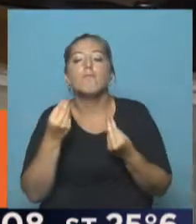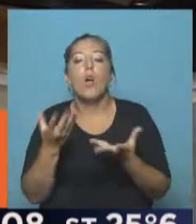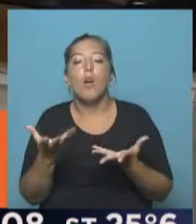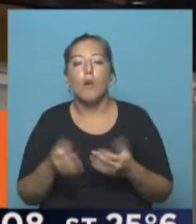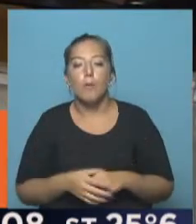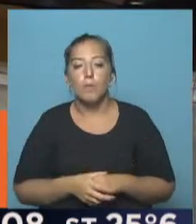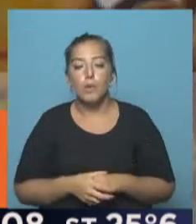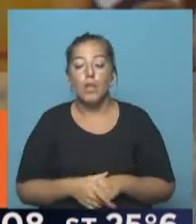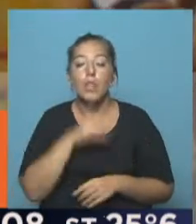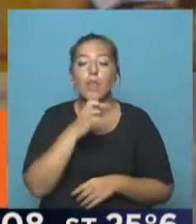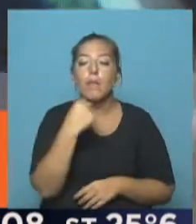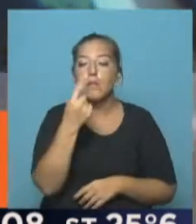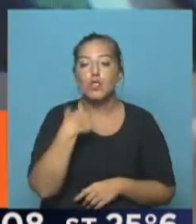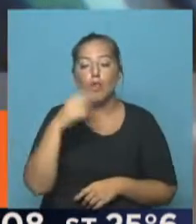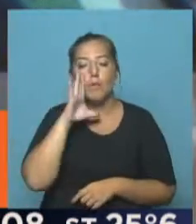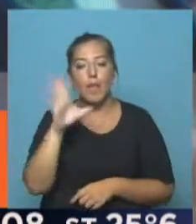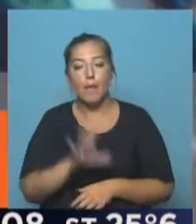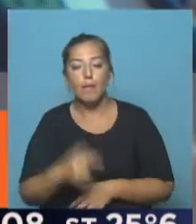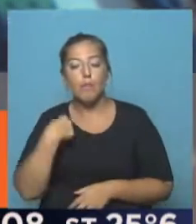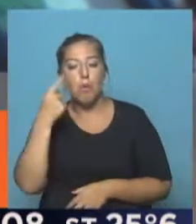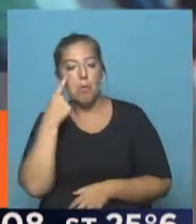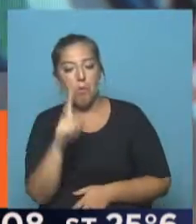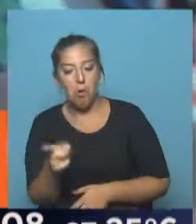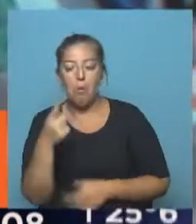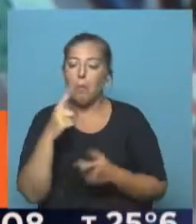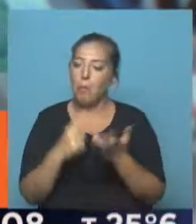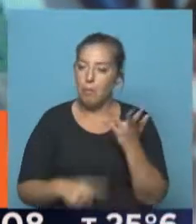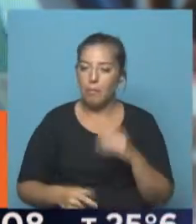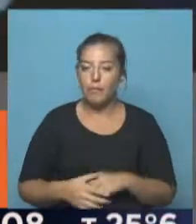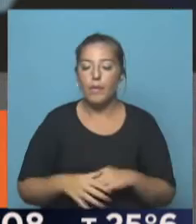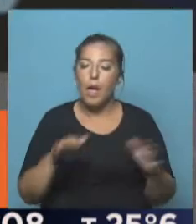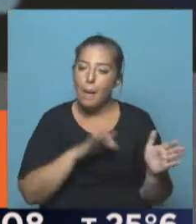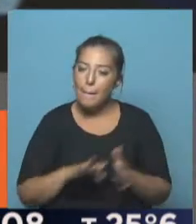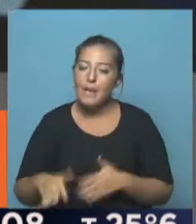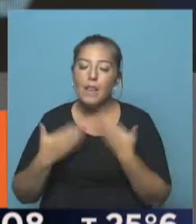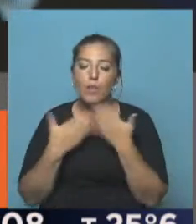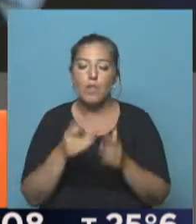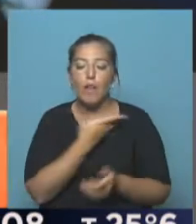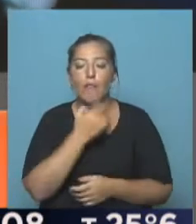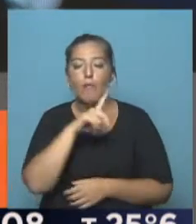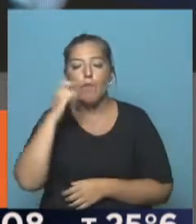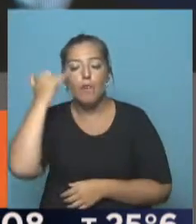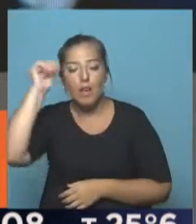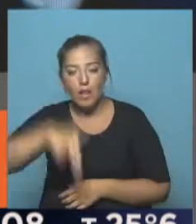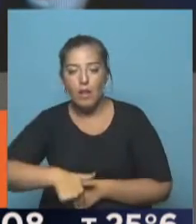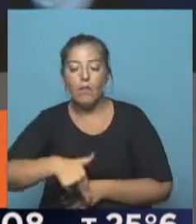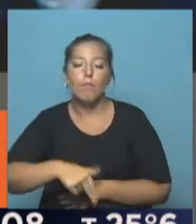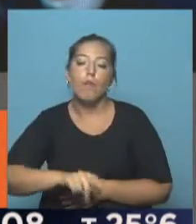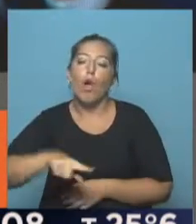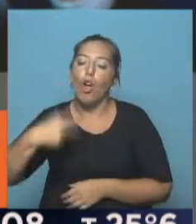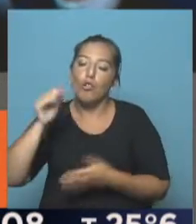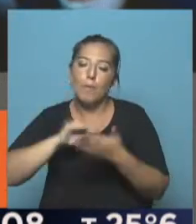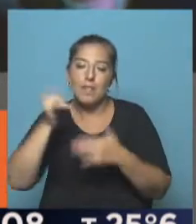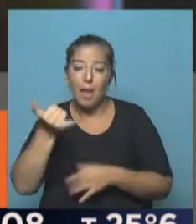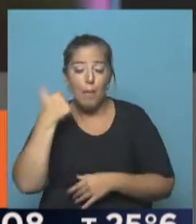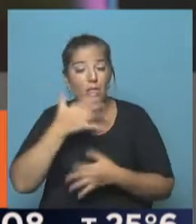cuando Trump dice yo no tengo nada que ver, no los conozco y demás? Más allá de la renuncia de Flynn, debe haber otros, pero ¿es tan